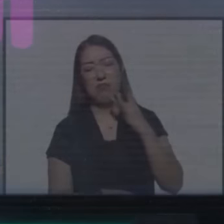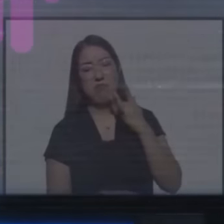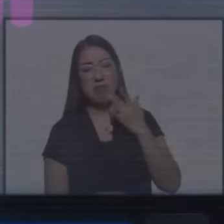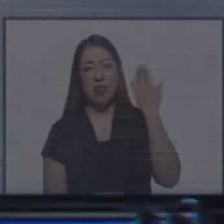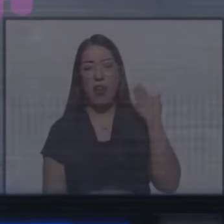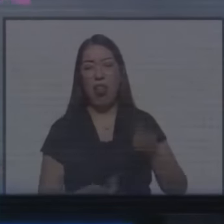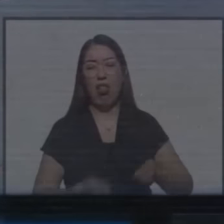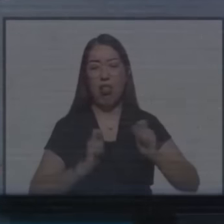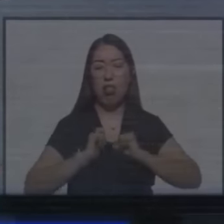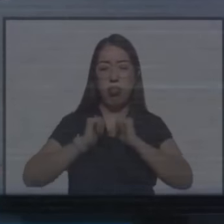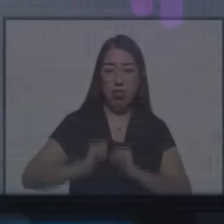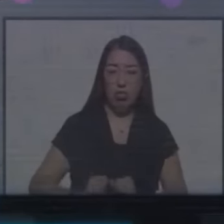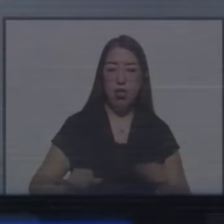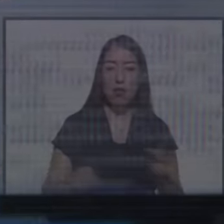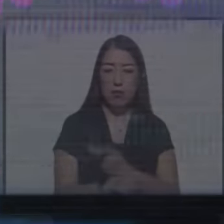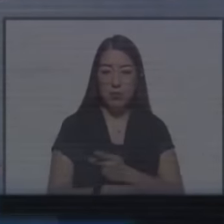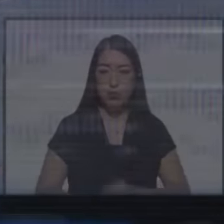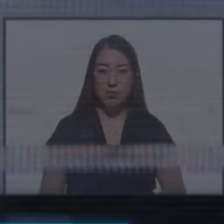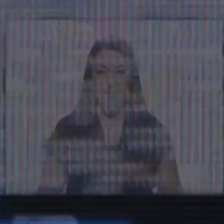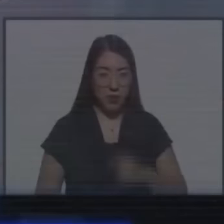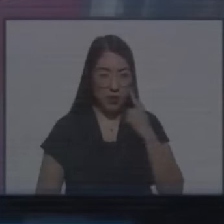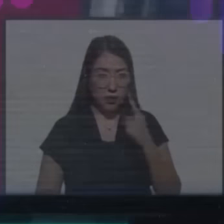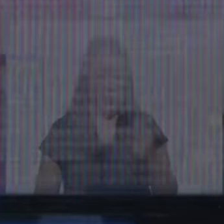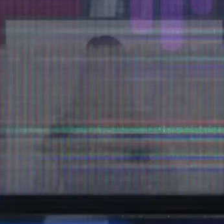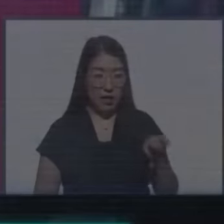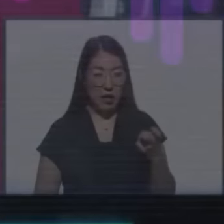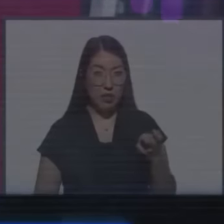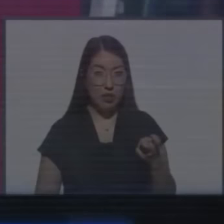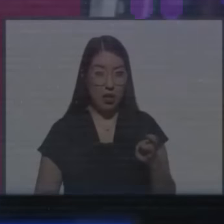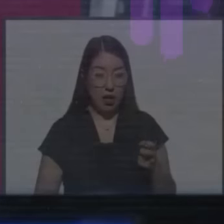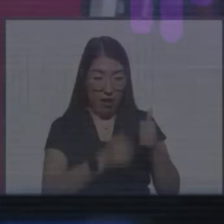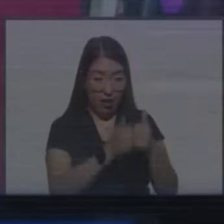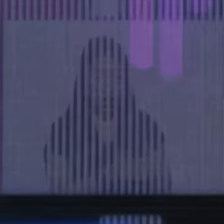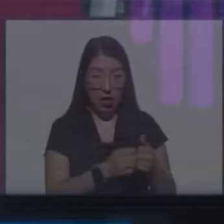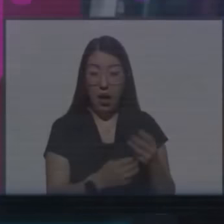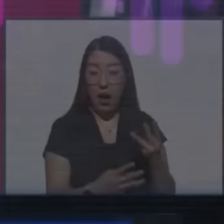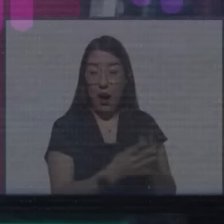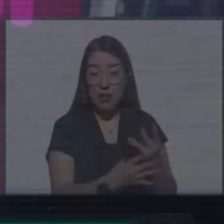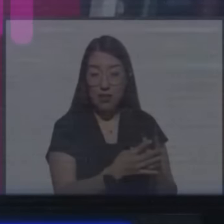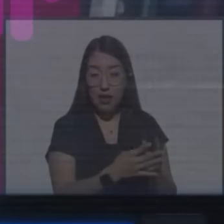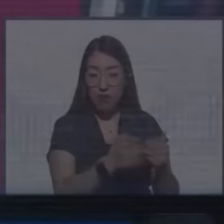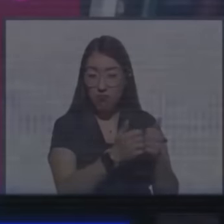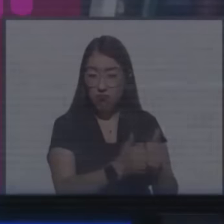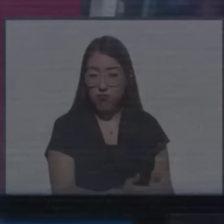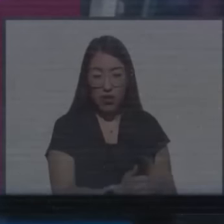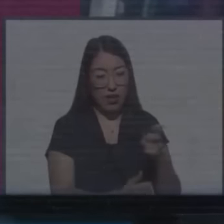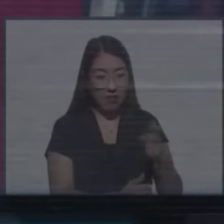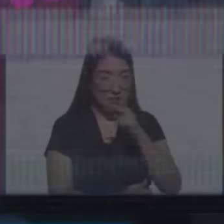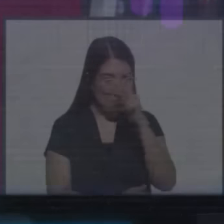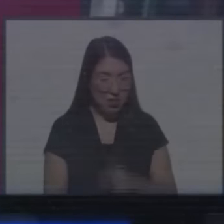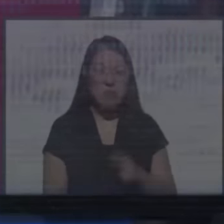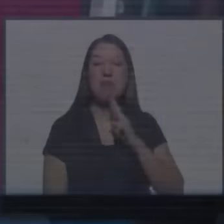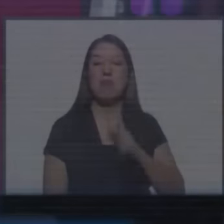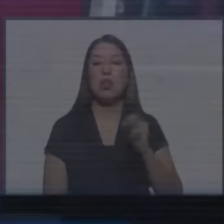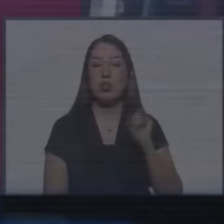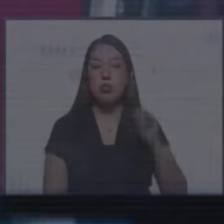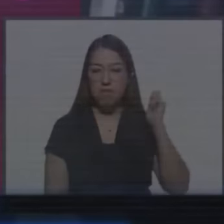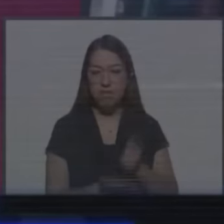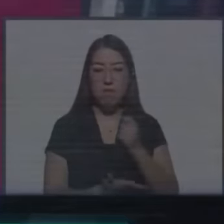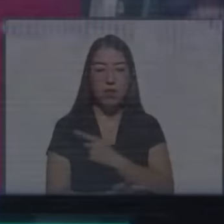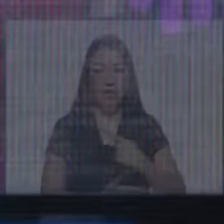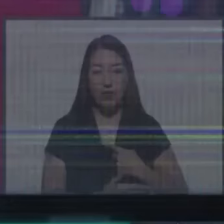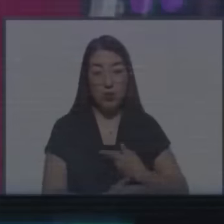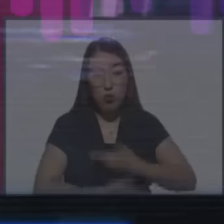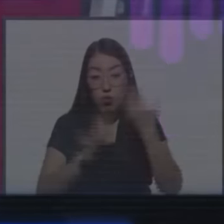tenía? Mira, la cadena perpetua se queda corta. La cadena perpetua, no sé si le va a dar el juez la cadena perpetua, pero lo que le